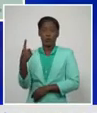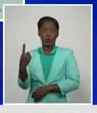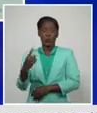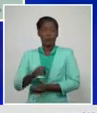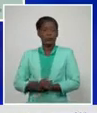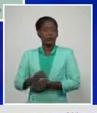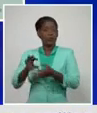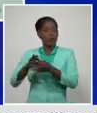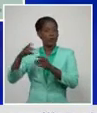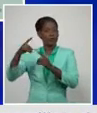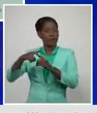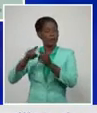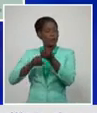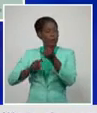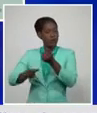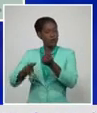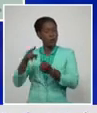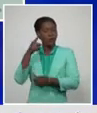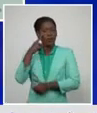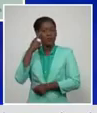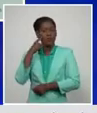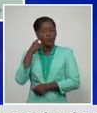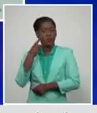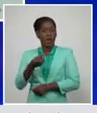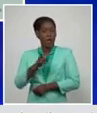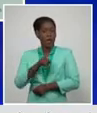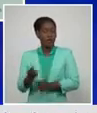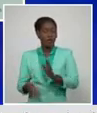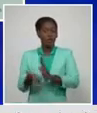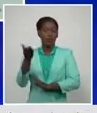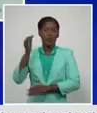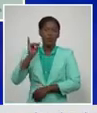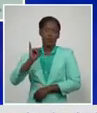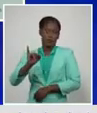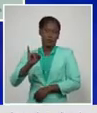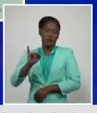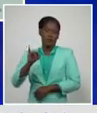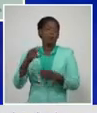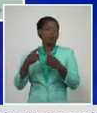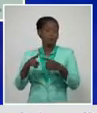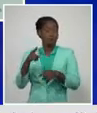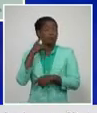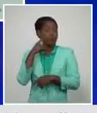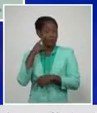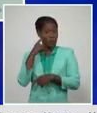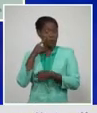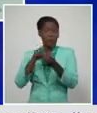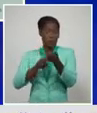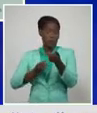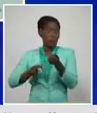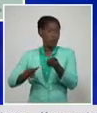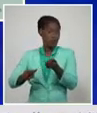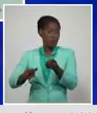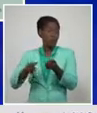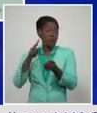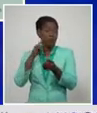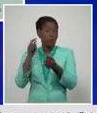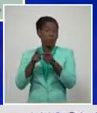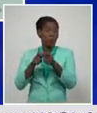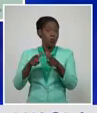Guantánamo, aunque tuvo 6 casos más ayer, sin embargo es otra provincia que después del incremento que